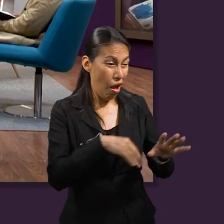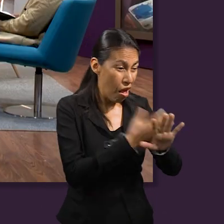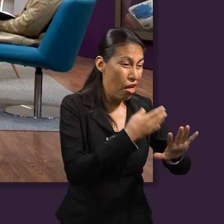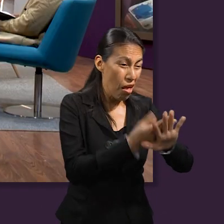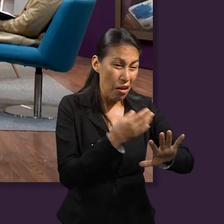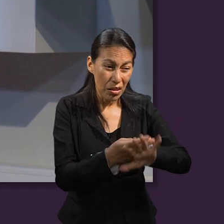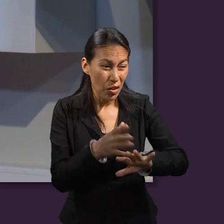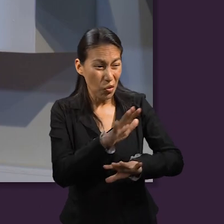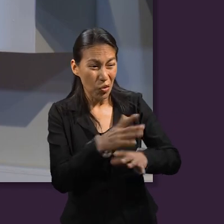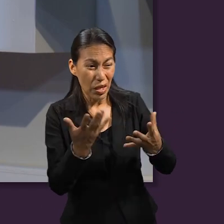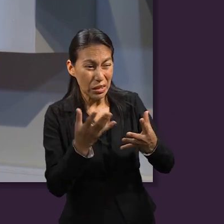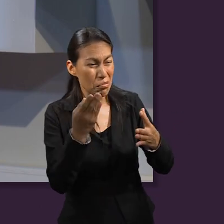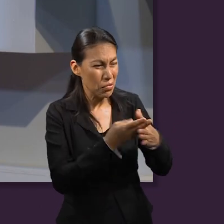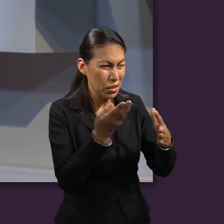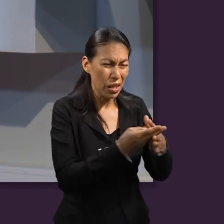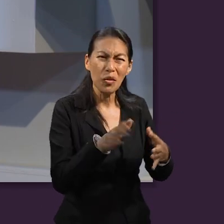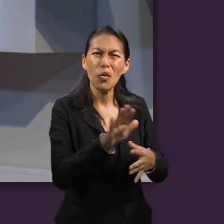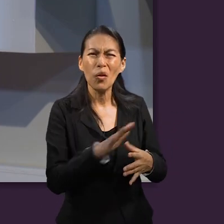sus hijos